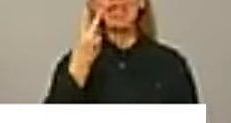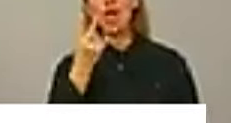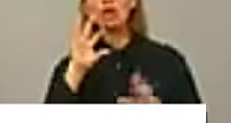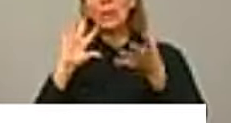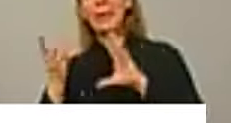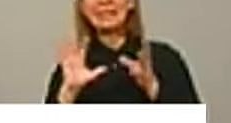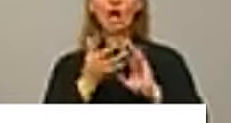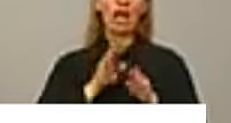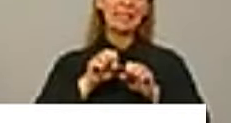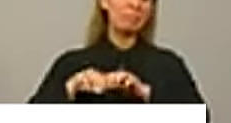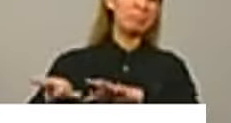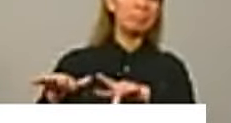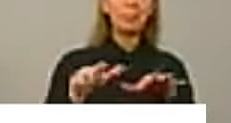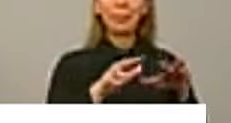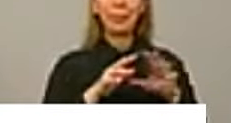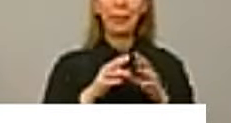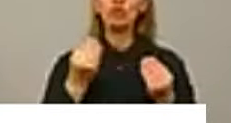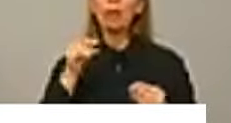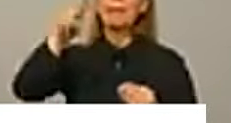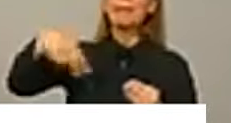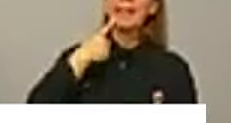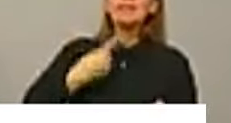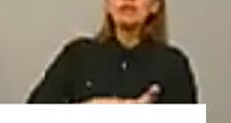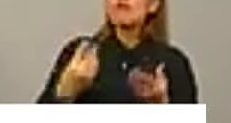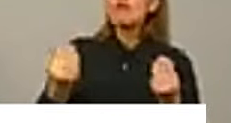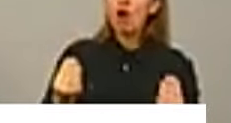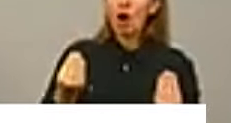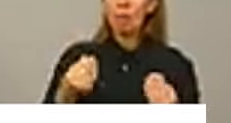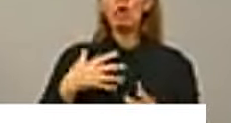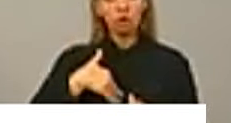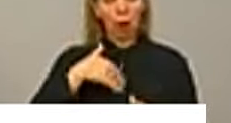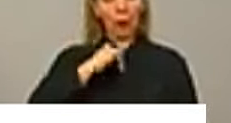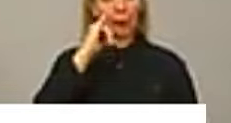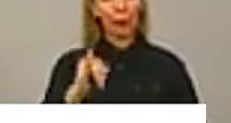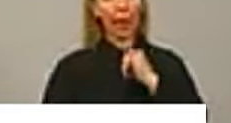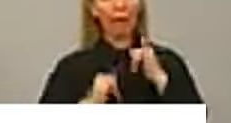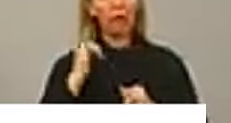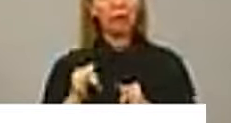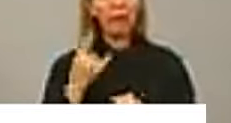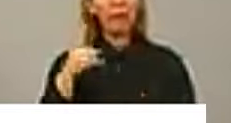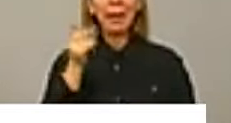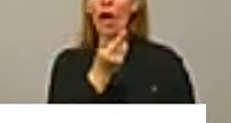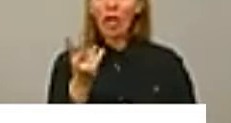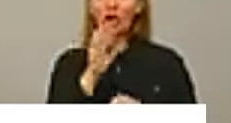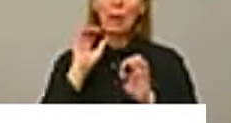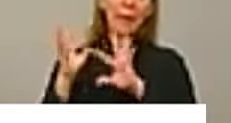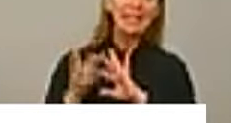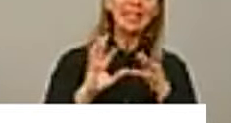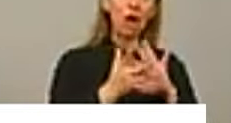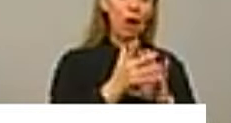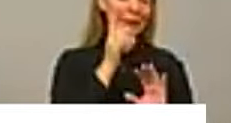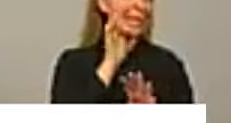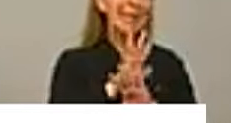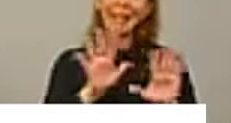versiones de cómo fue la decisión, yo las voy a contar, pero ninguna tiene nada que ver con la adhesión